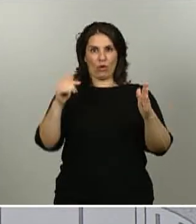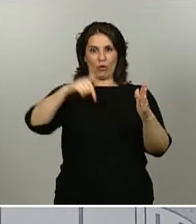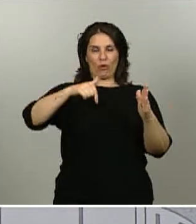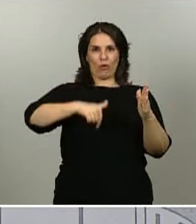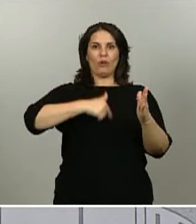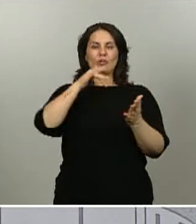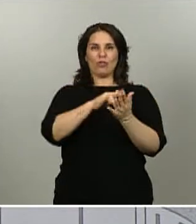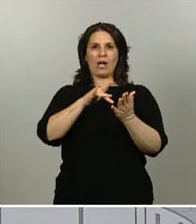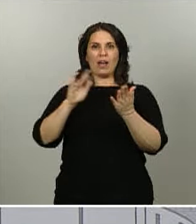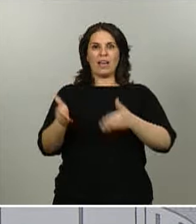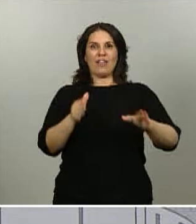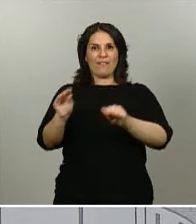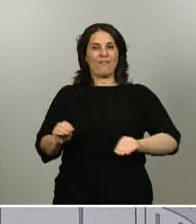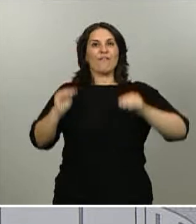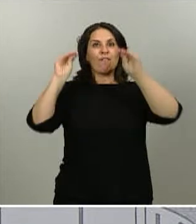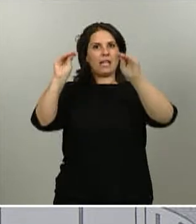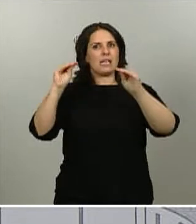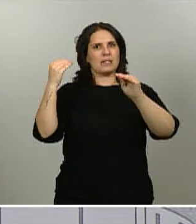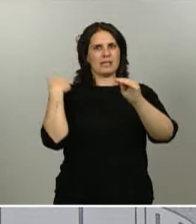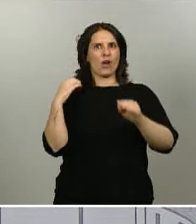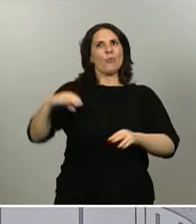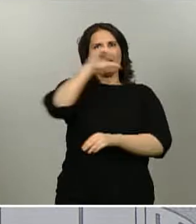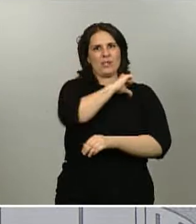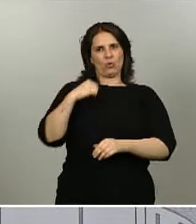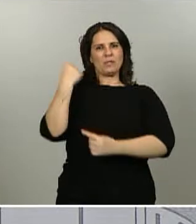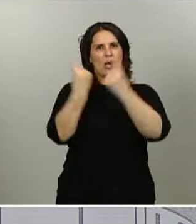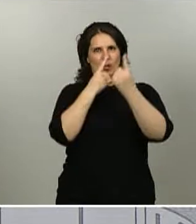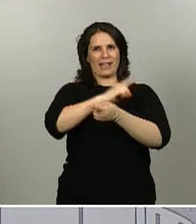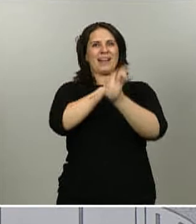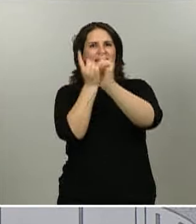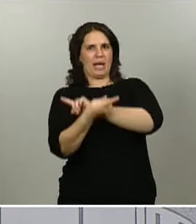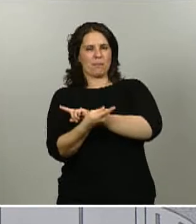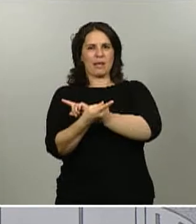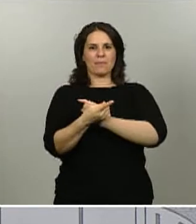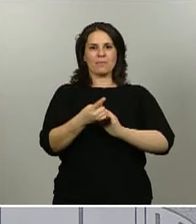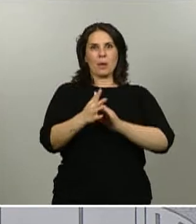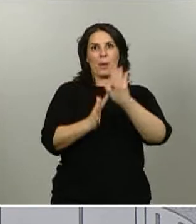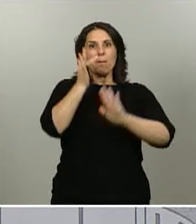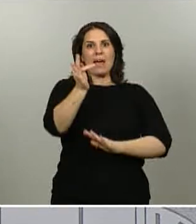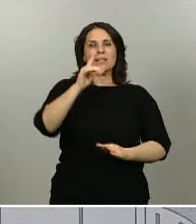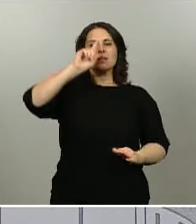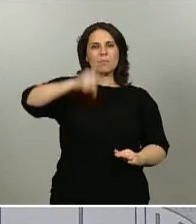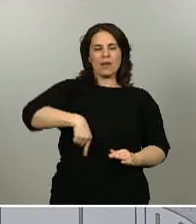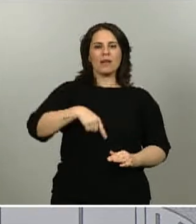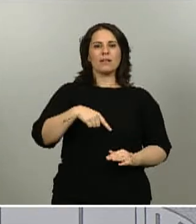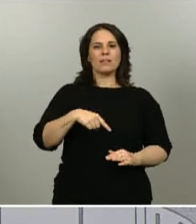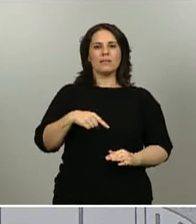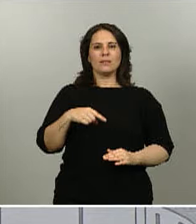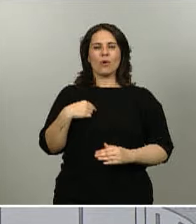comunidades autónomas y en este caso va acompañado de una nueva propuesta de valoración de la